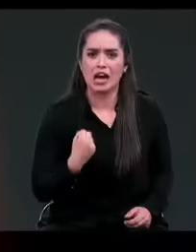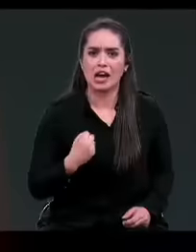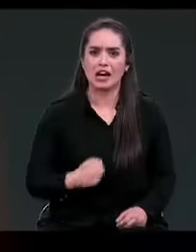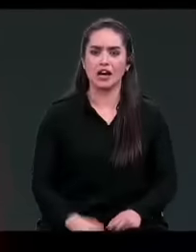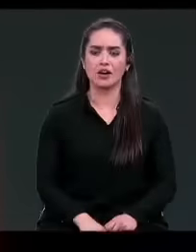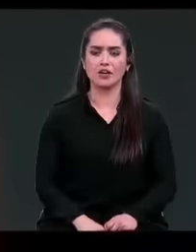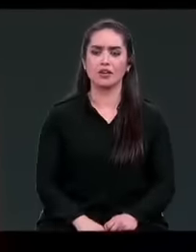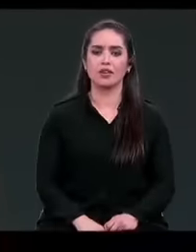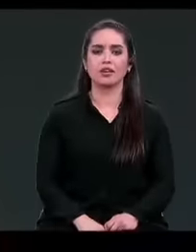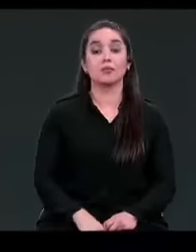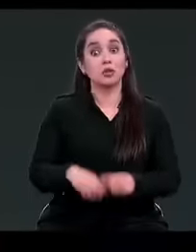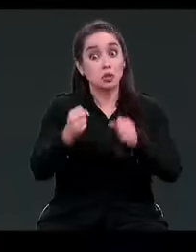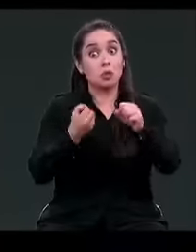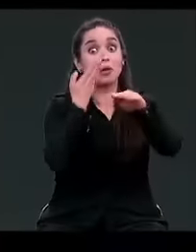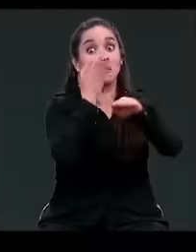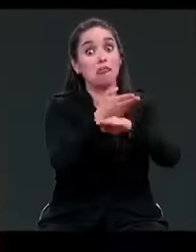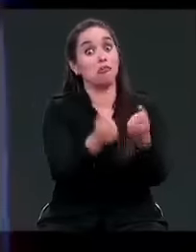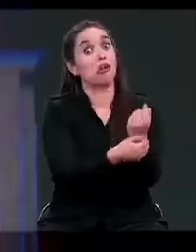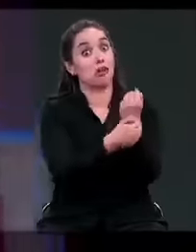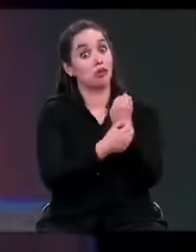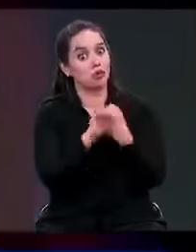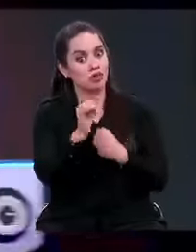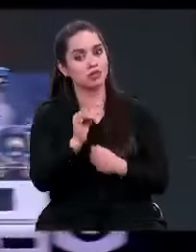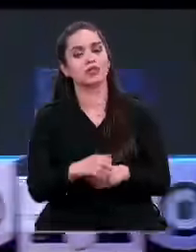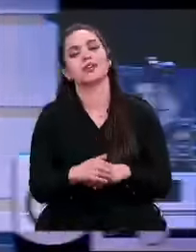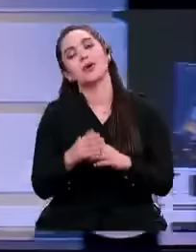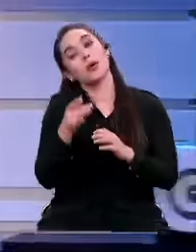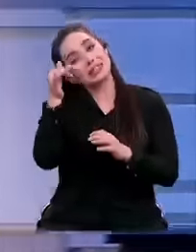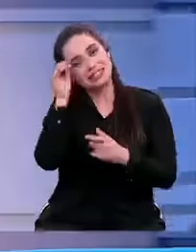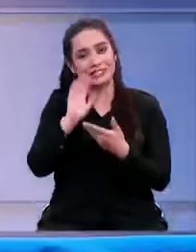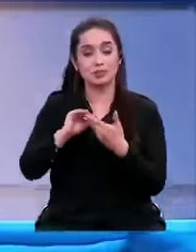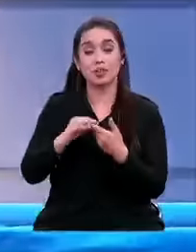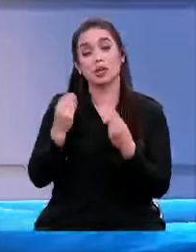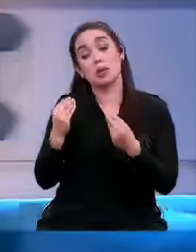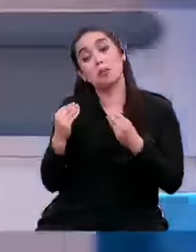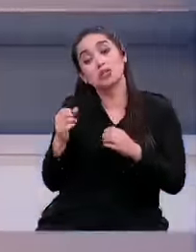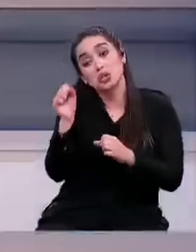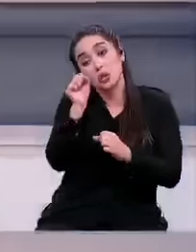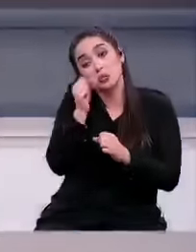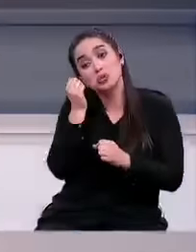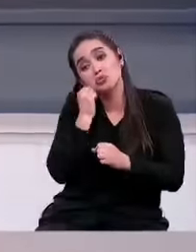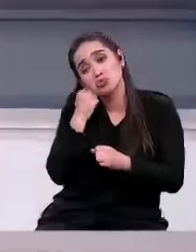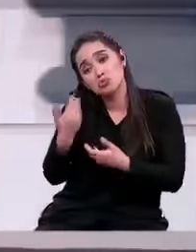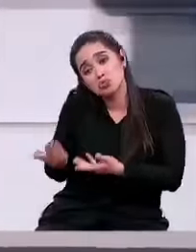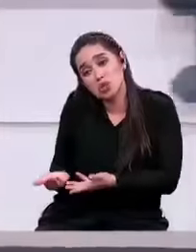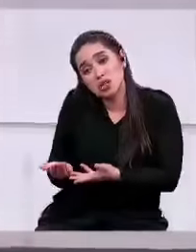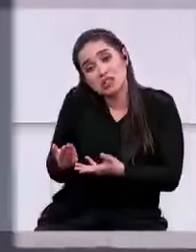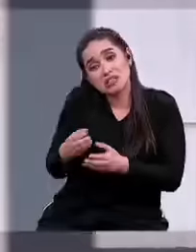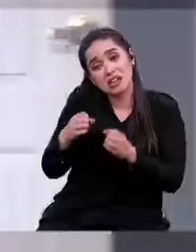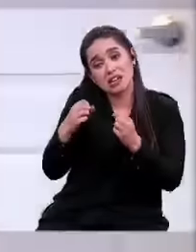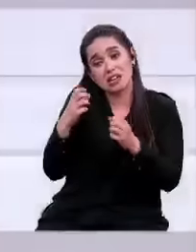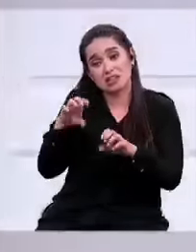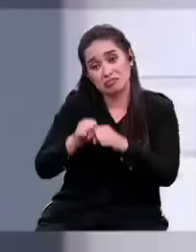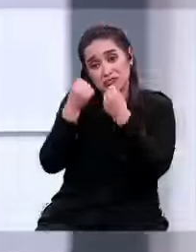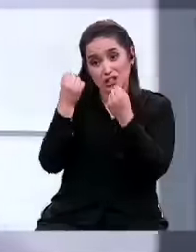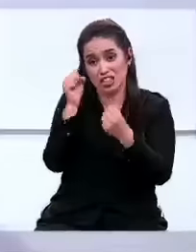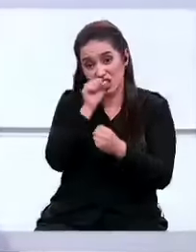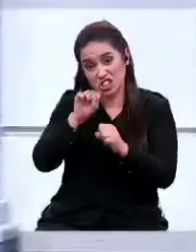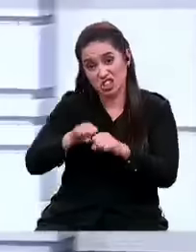cagados? Pero te apuesto que si le pedimos nos van a prestar. No. Ay, chiquillos, perdonen, lo que pasa es que a mi chanchito se le quebró aquí el don Francisco y le robaron